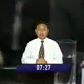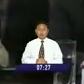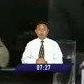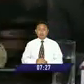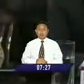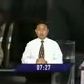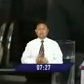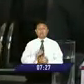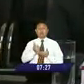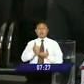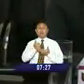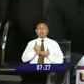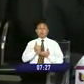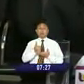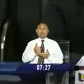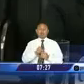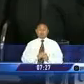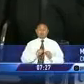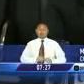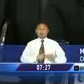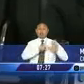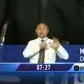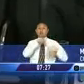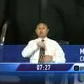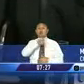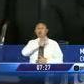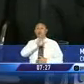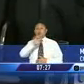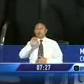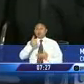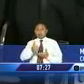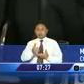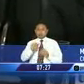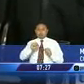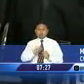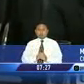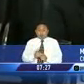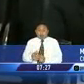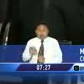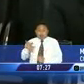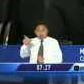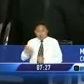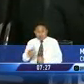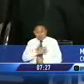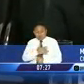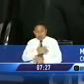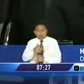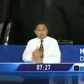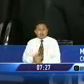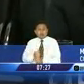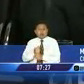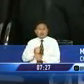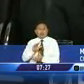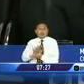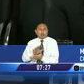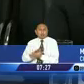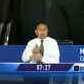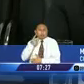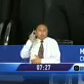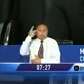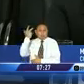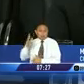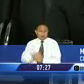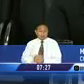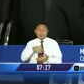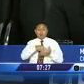nos va a beneficiar muchísimo a los 6.400 transportistas con el fin de que brinden esa seguridad, esa tranquilidad al padre de familia y